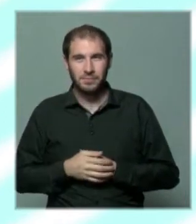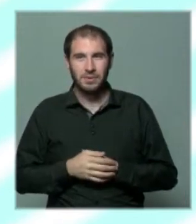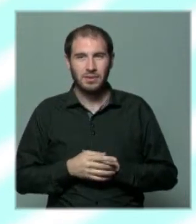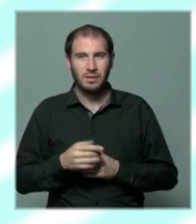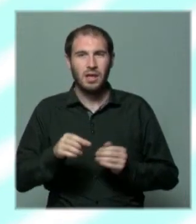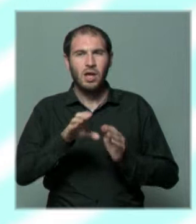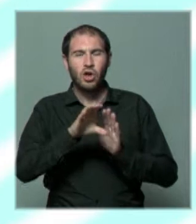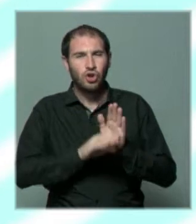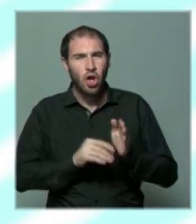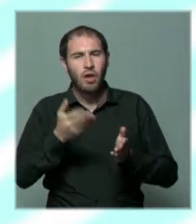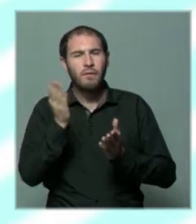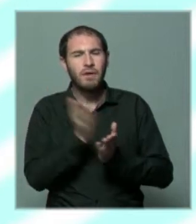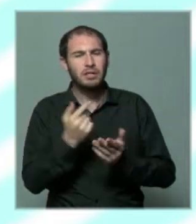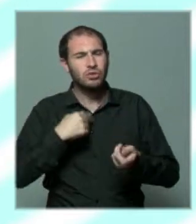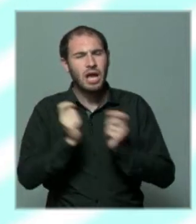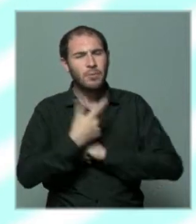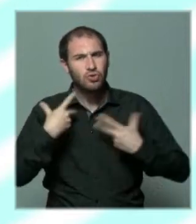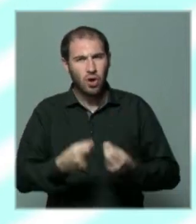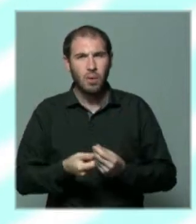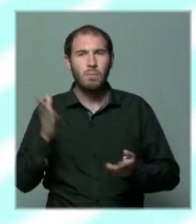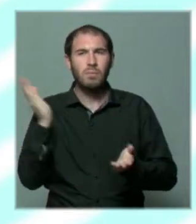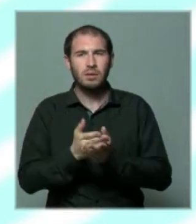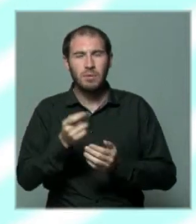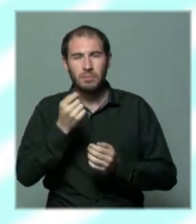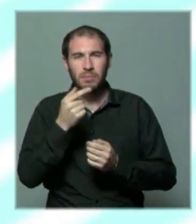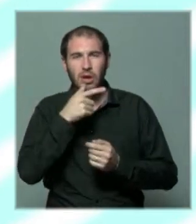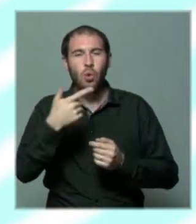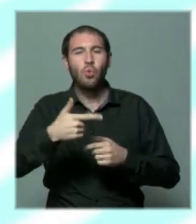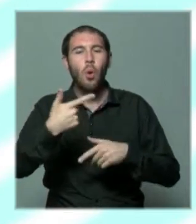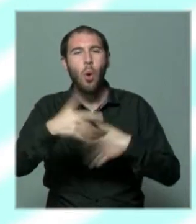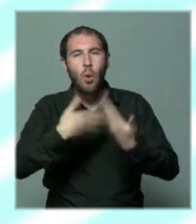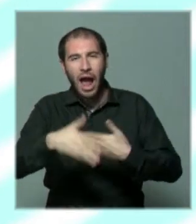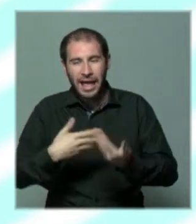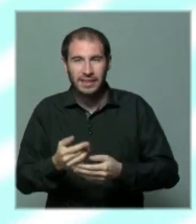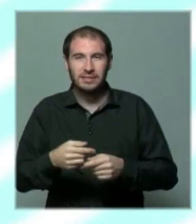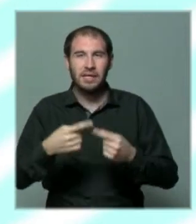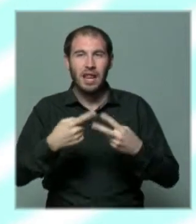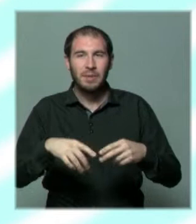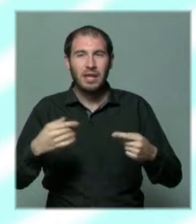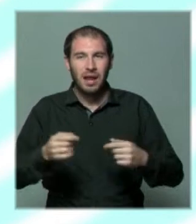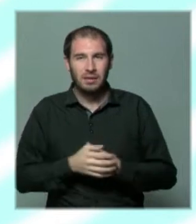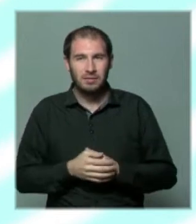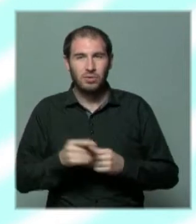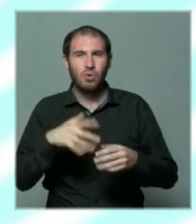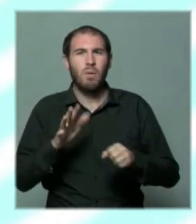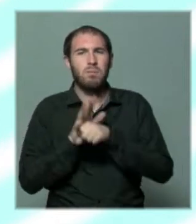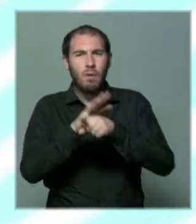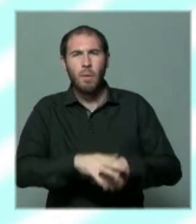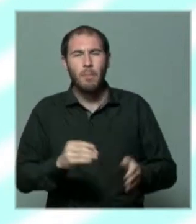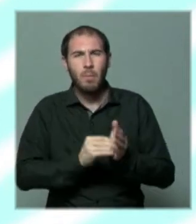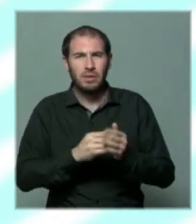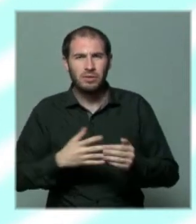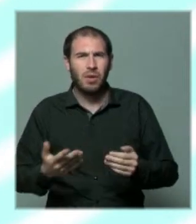Rechazo modificación del código de faltas que castiga aportación de juguetes. Dan herramientas legales a fuerzas represivas en momentos